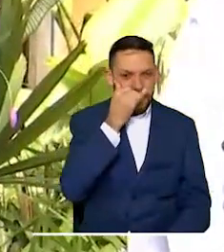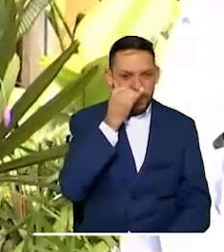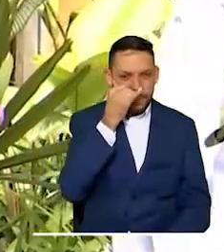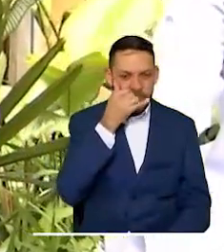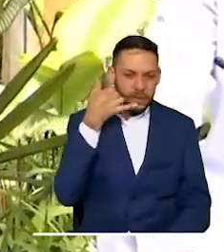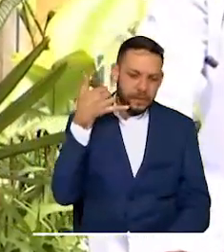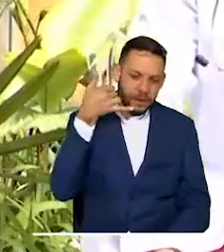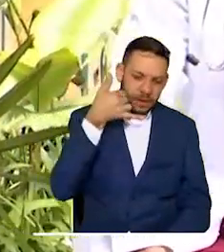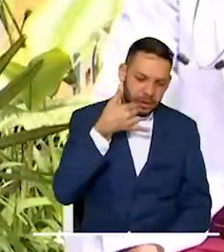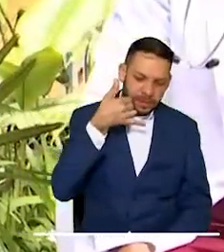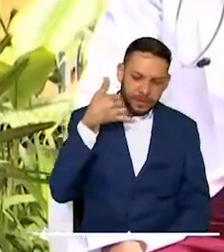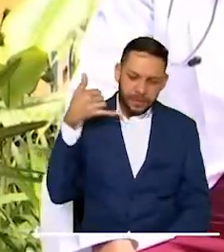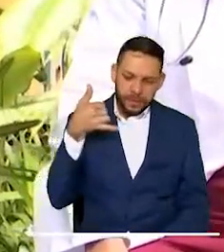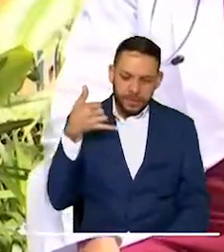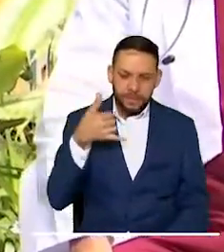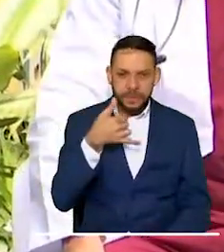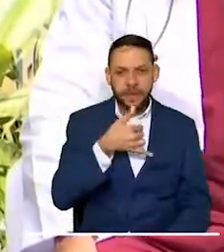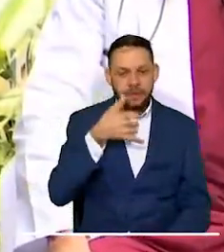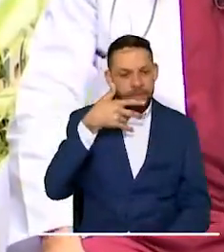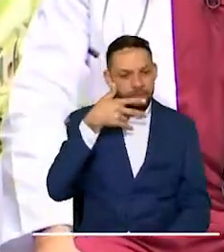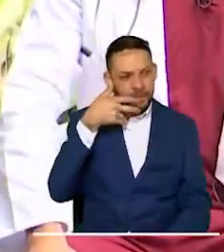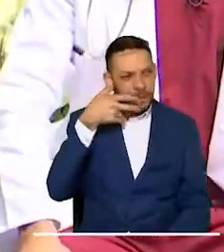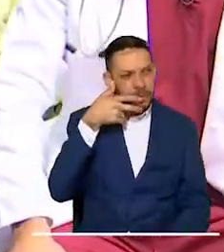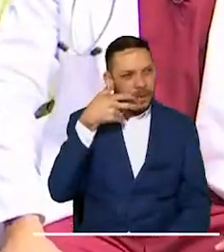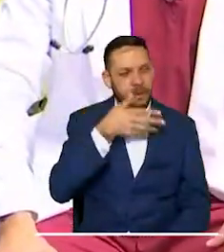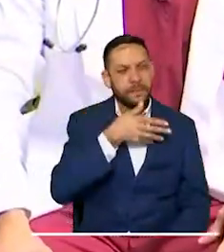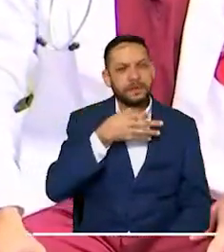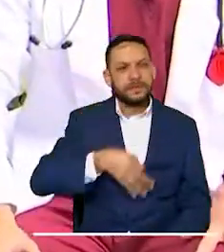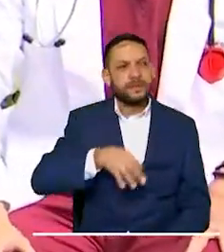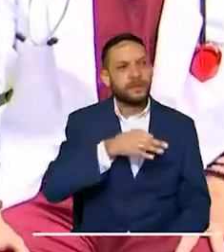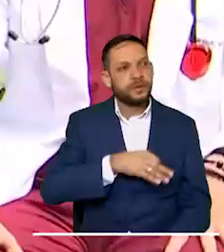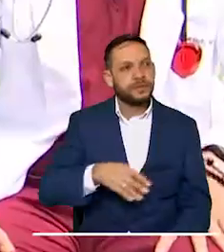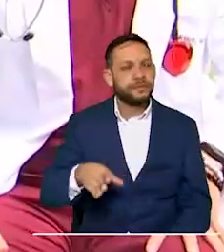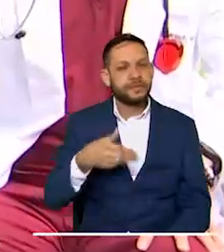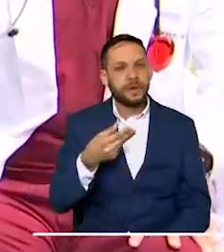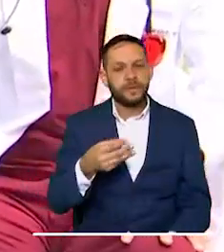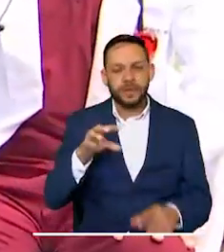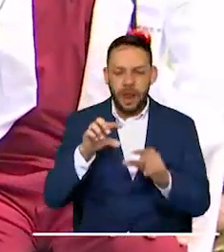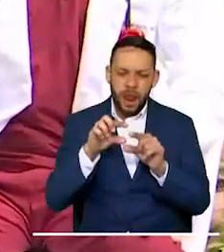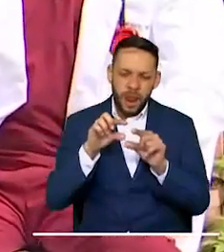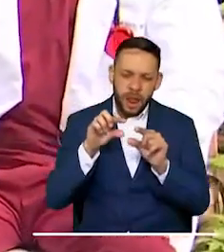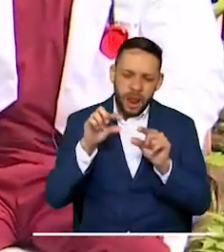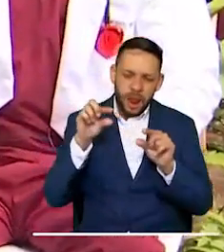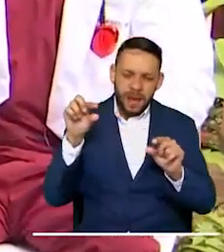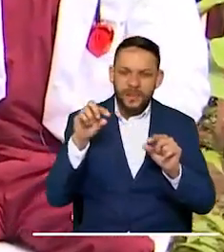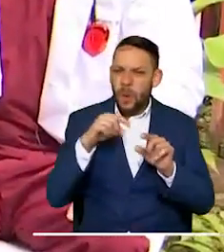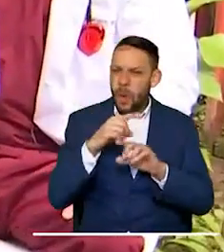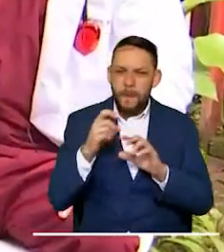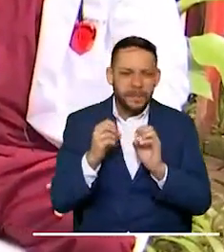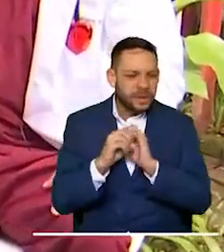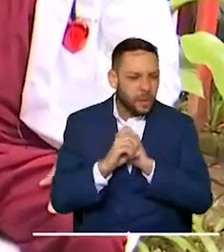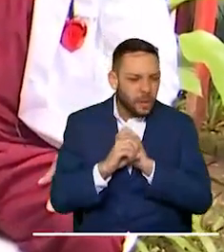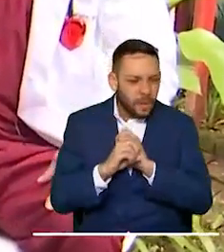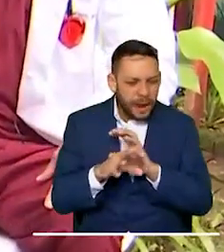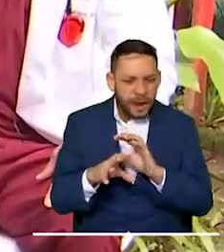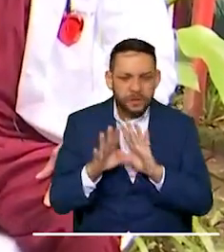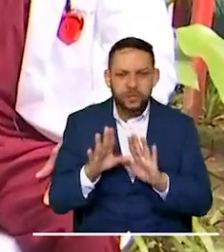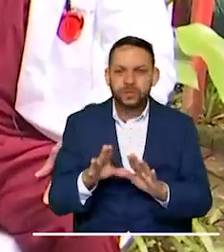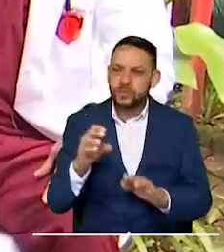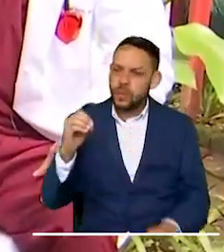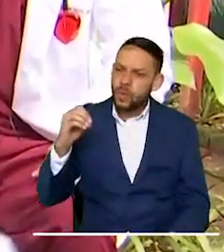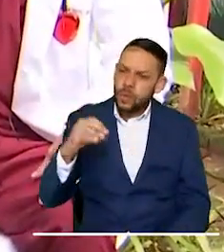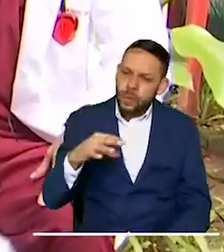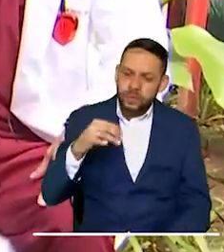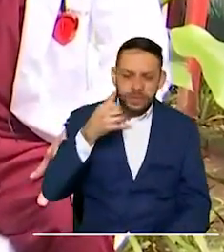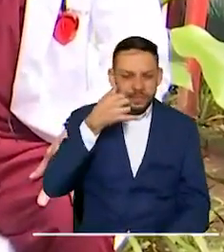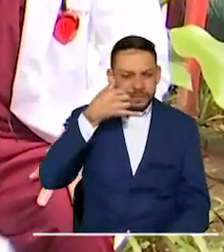que algún familiar se la han hecho. Es un método donde a través de una manguerita con una luz vamos mirando, vamos alumbrando y